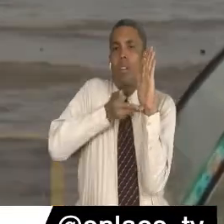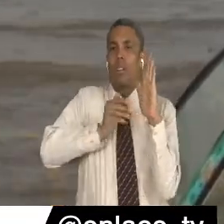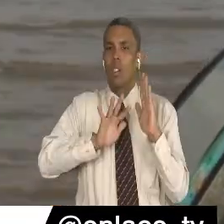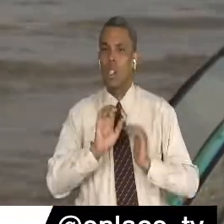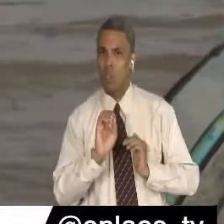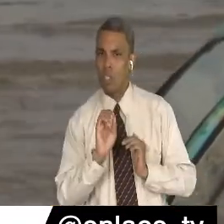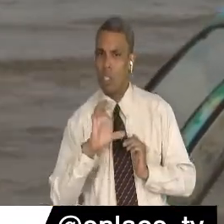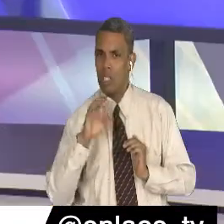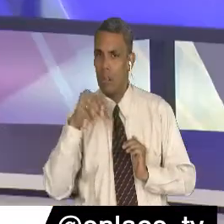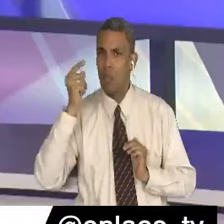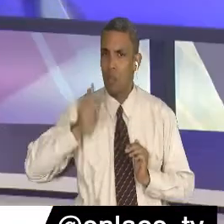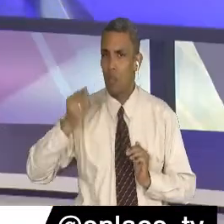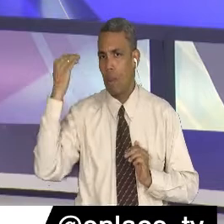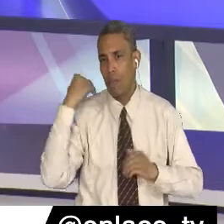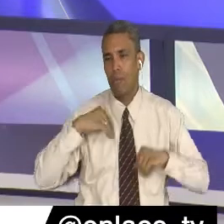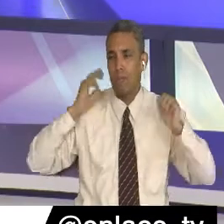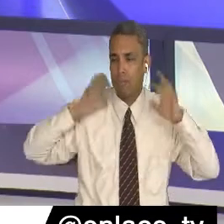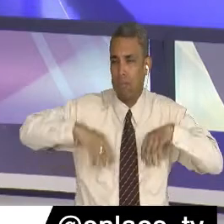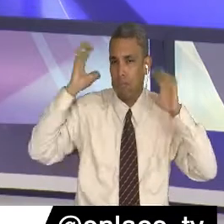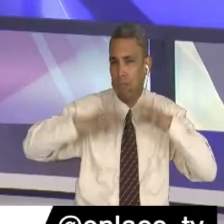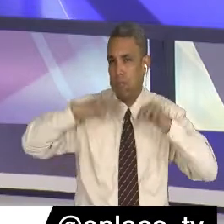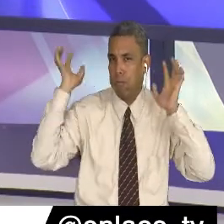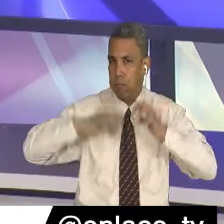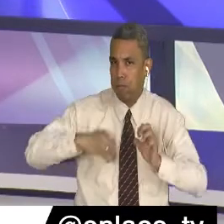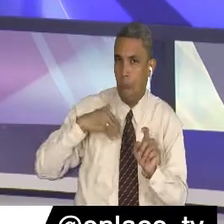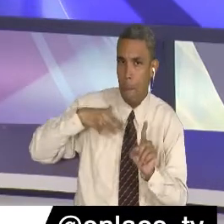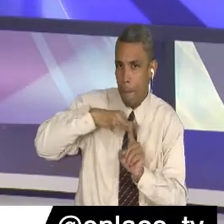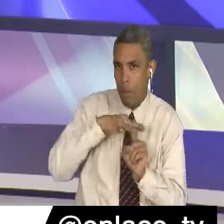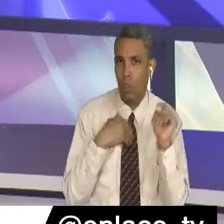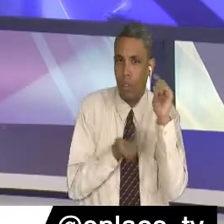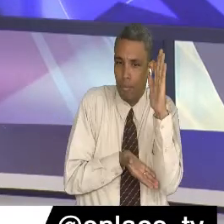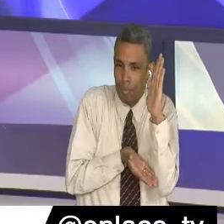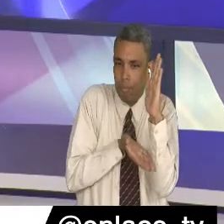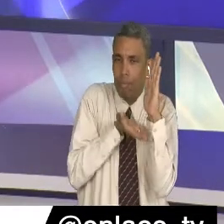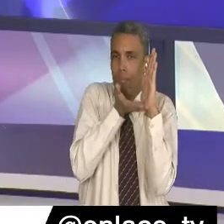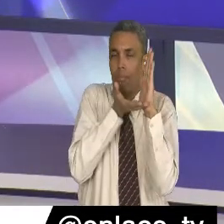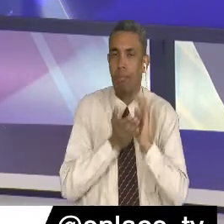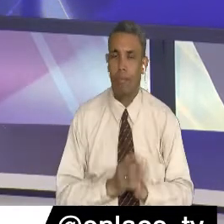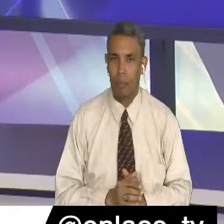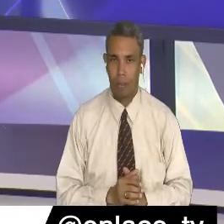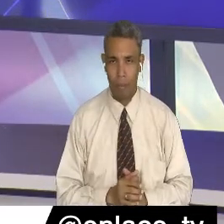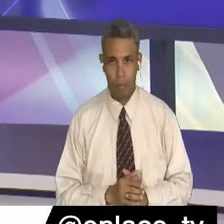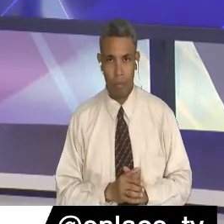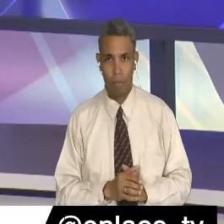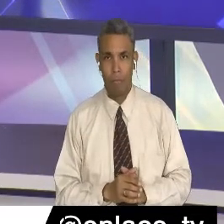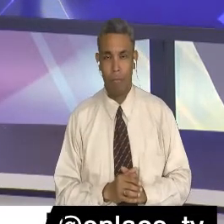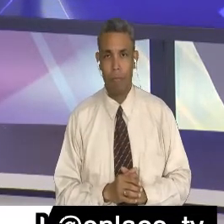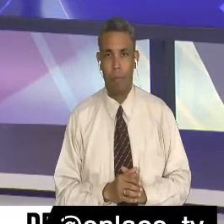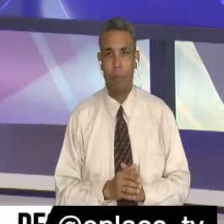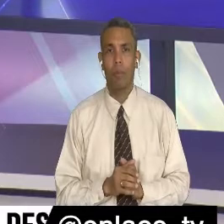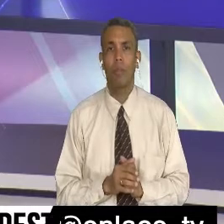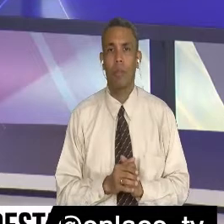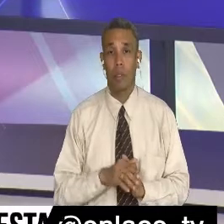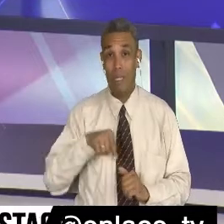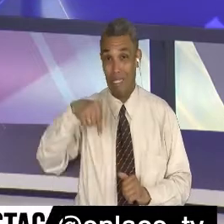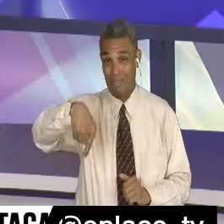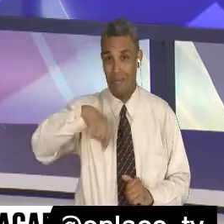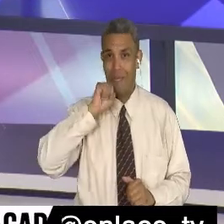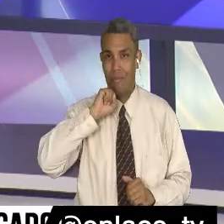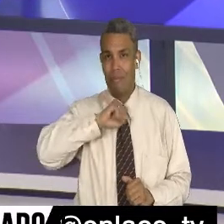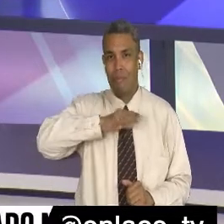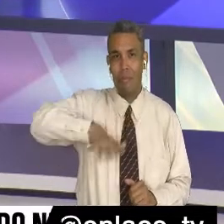constantes lluvias. Ya se adjudicó contratista en la segunda fase del proyecto de autopavimentación en la ciudad. La